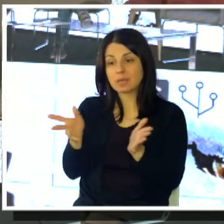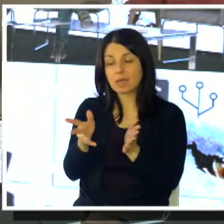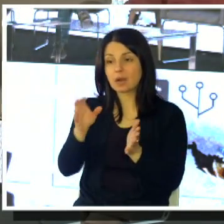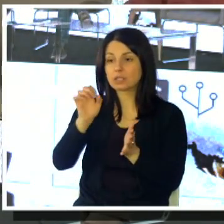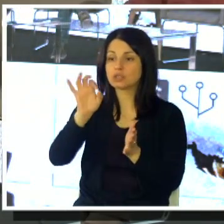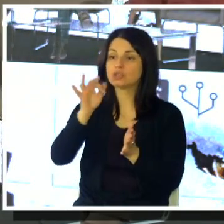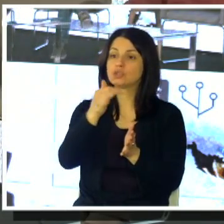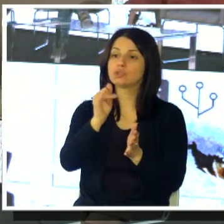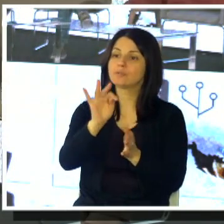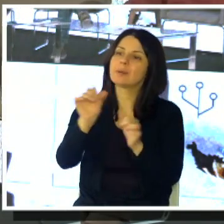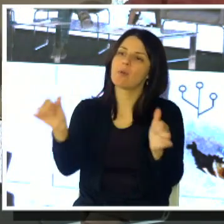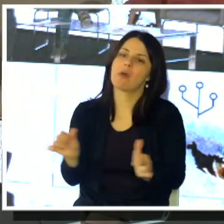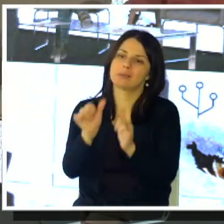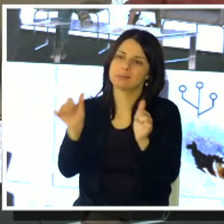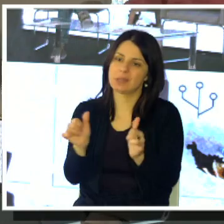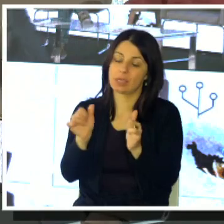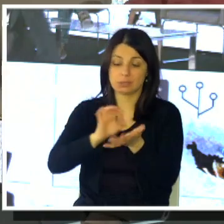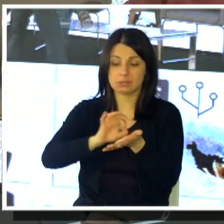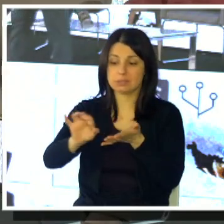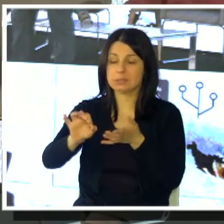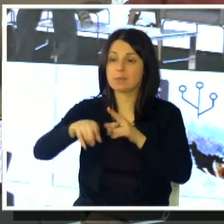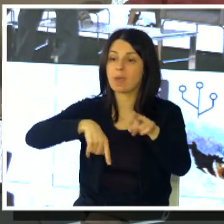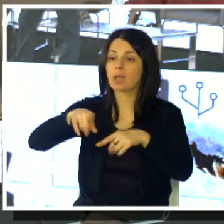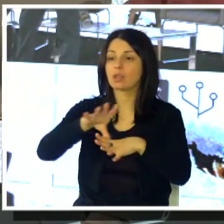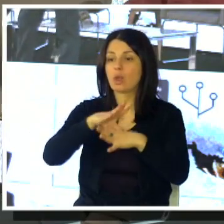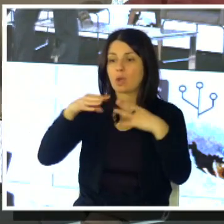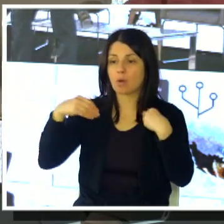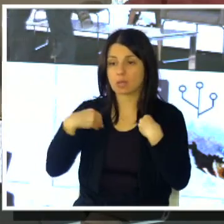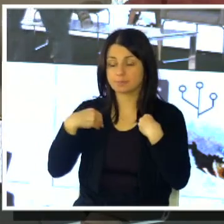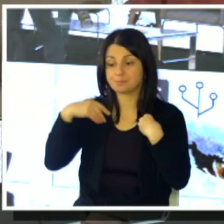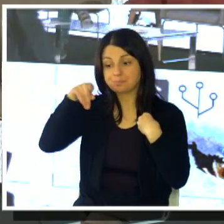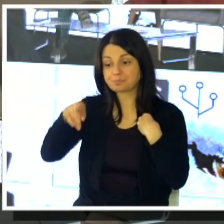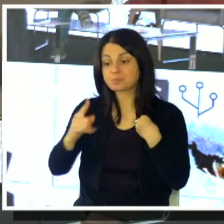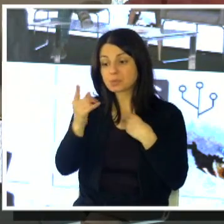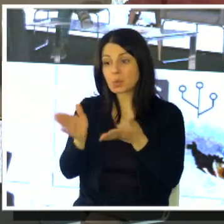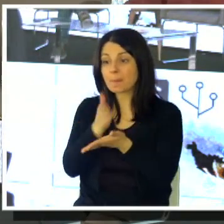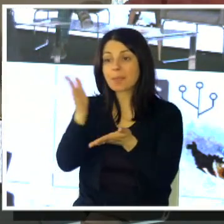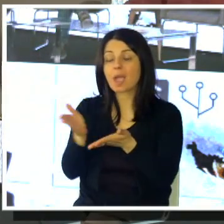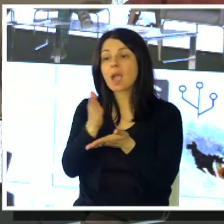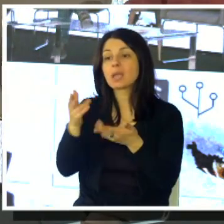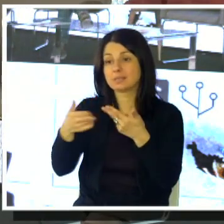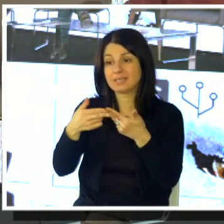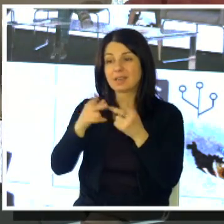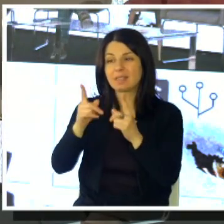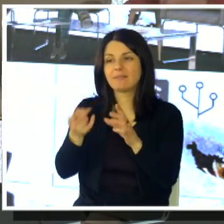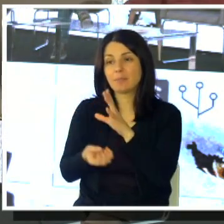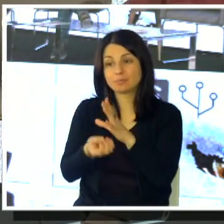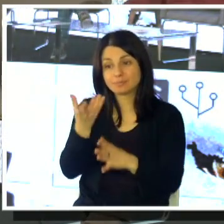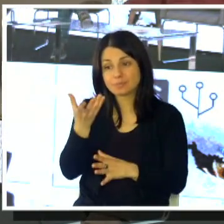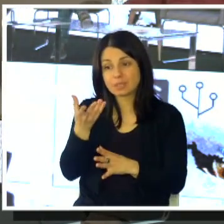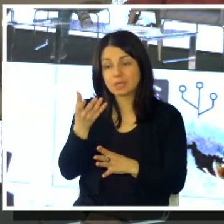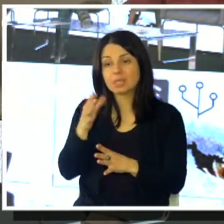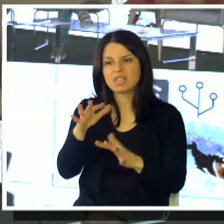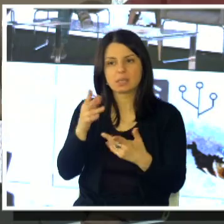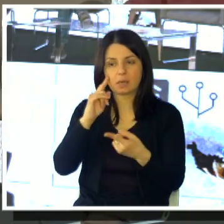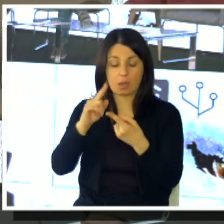Sofis haciendo, la cual es un sistema de gestión escolar, en el cual una de las páginas que teníamos que hacer